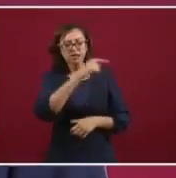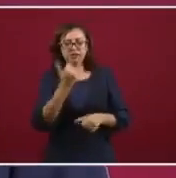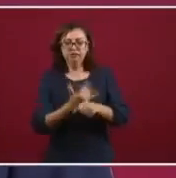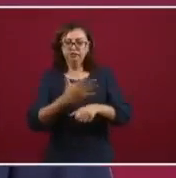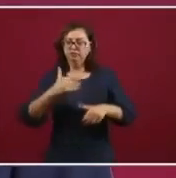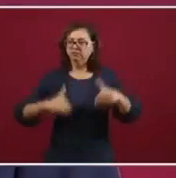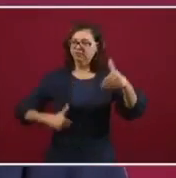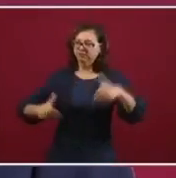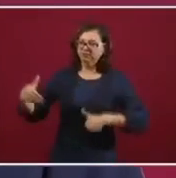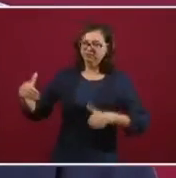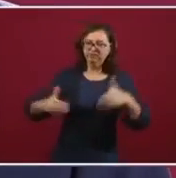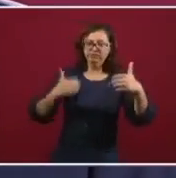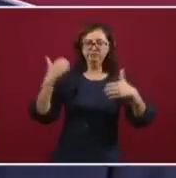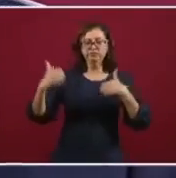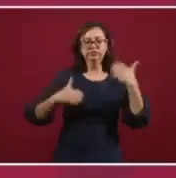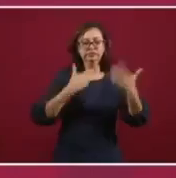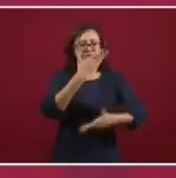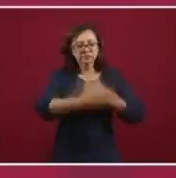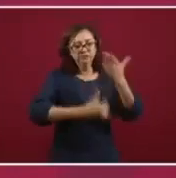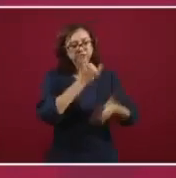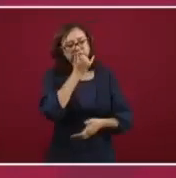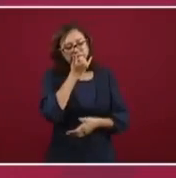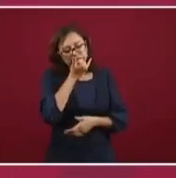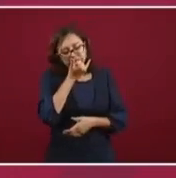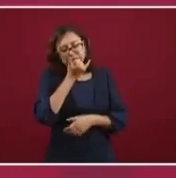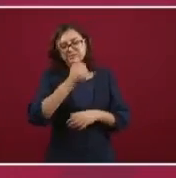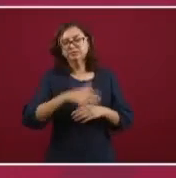vamos a ofrecerles disculpa por anticipado,